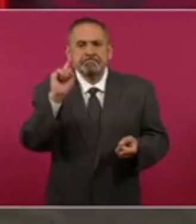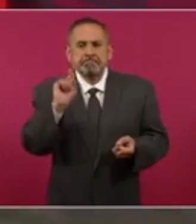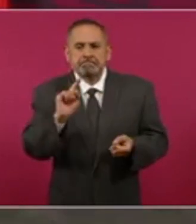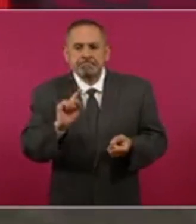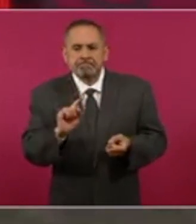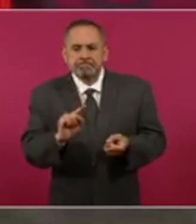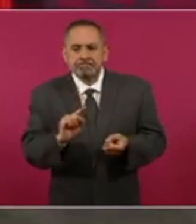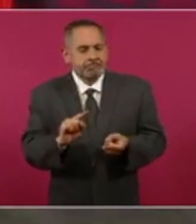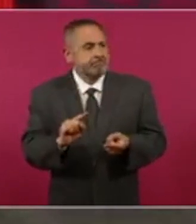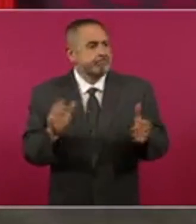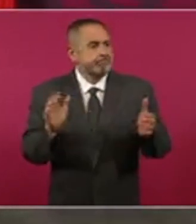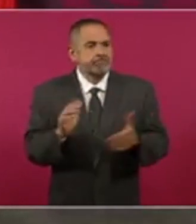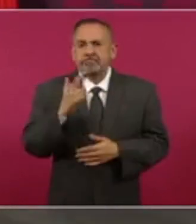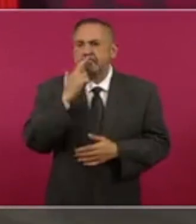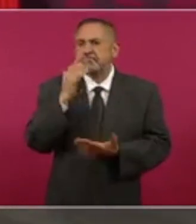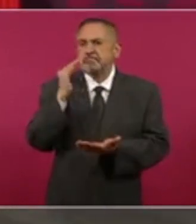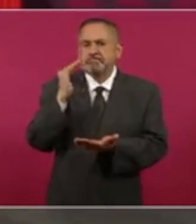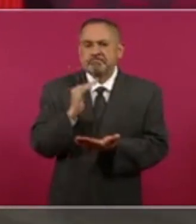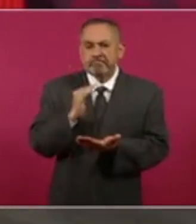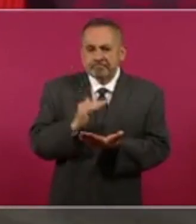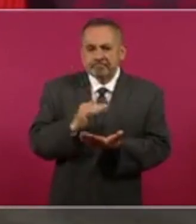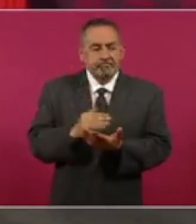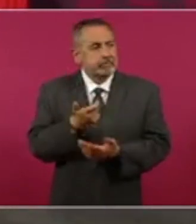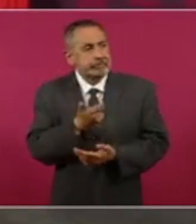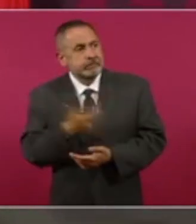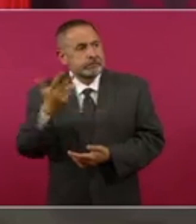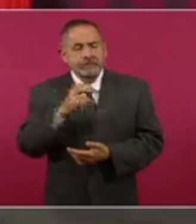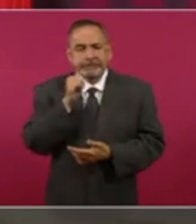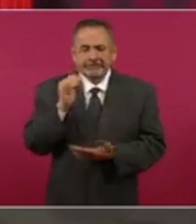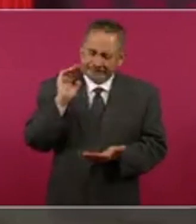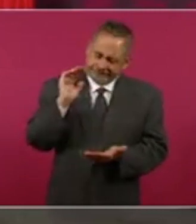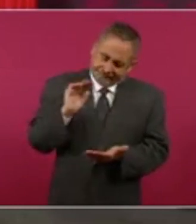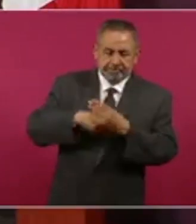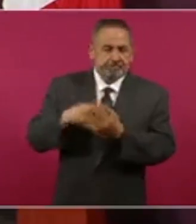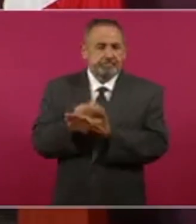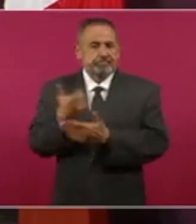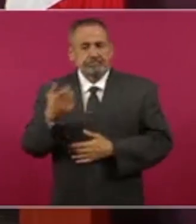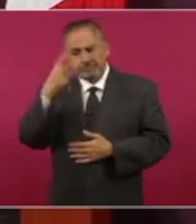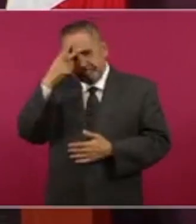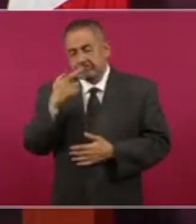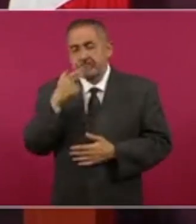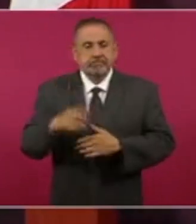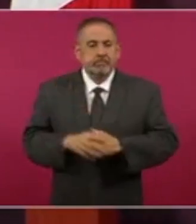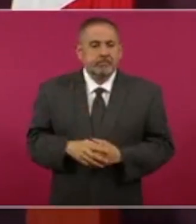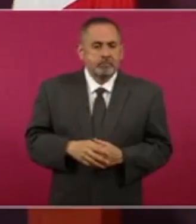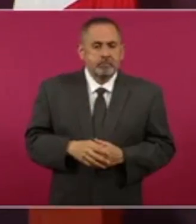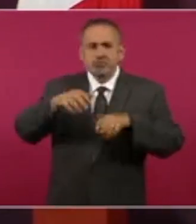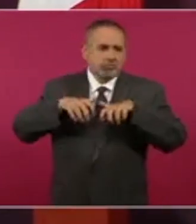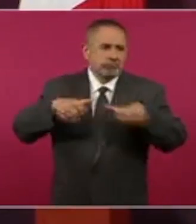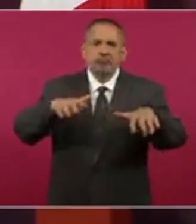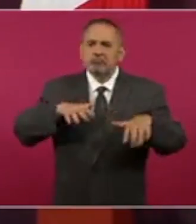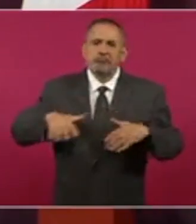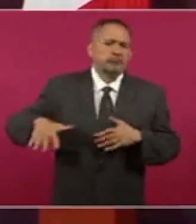que de aquí al 2025 habrá estabilidad en ese rubro yo puedo decirle a los mexicanos